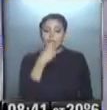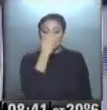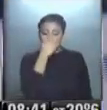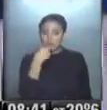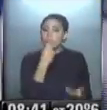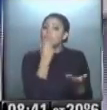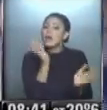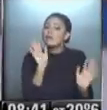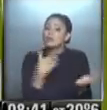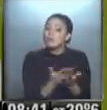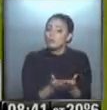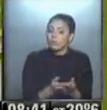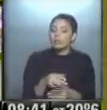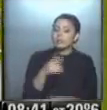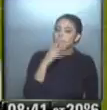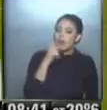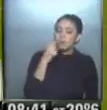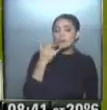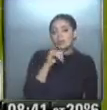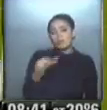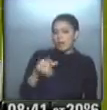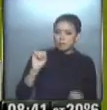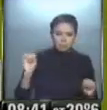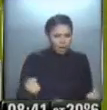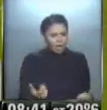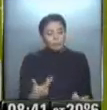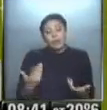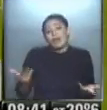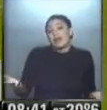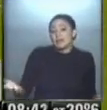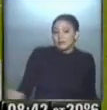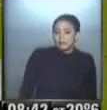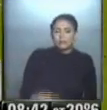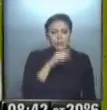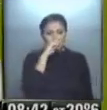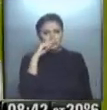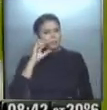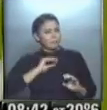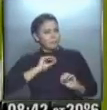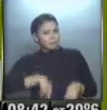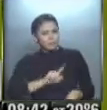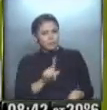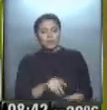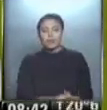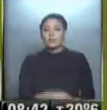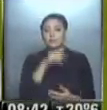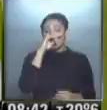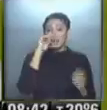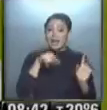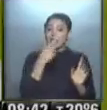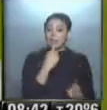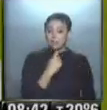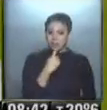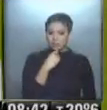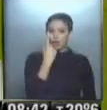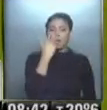más y le da una chance más. Le da una chance más. No sea tan malo también. ¿Qué quiere? No se deprima tan rápido. Pero bueno, allí anda River